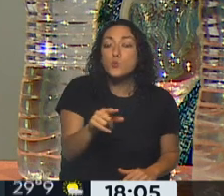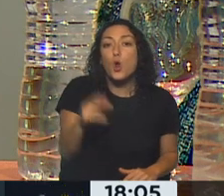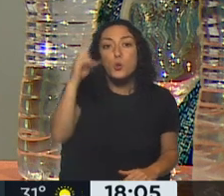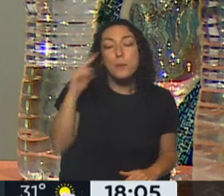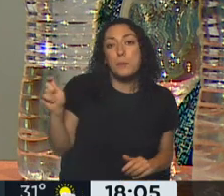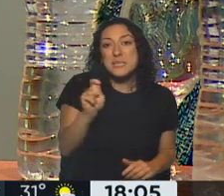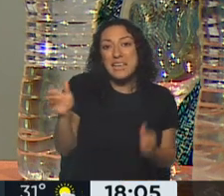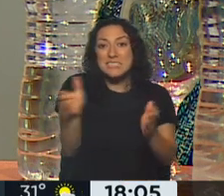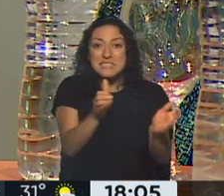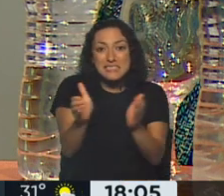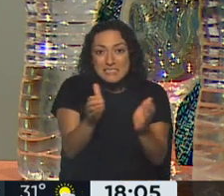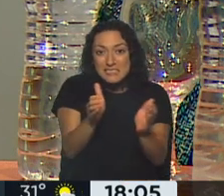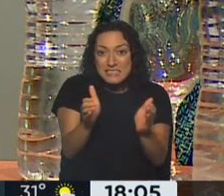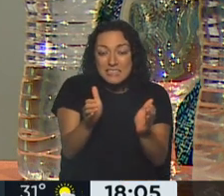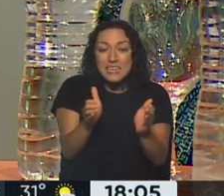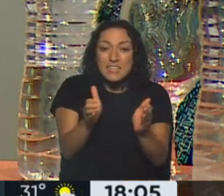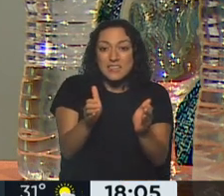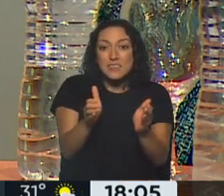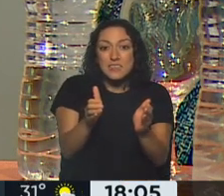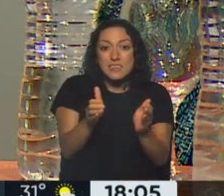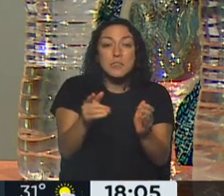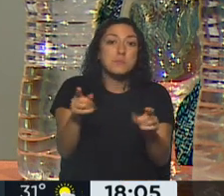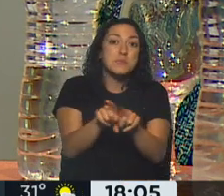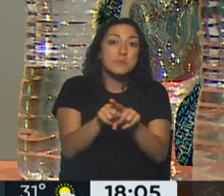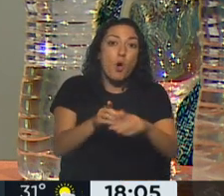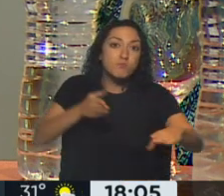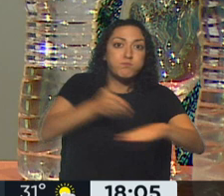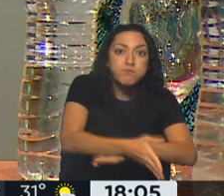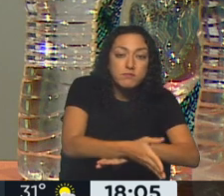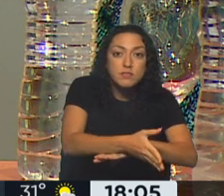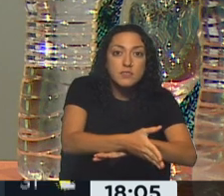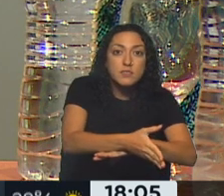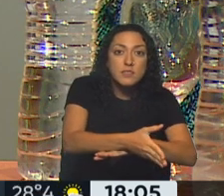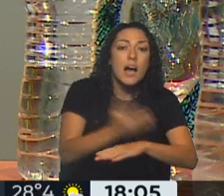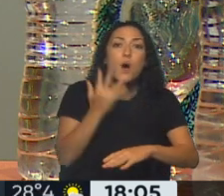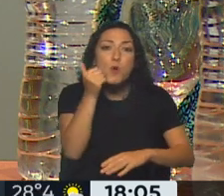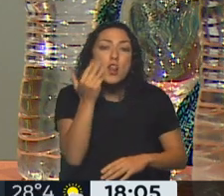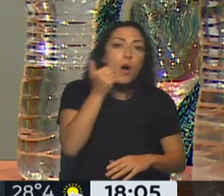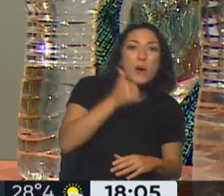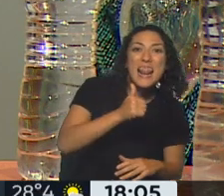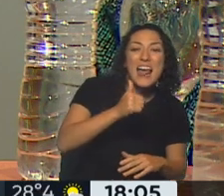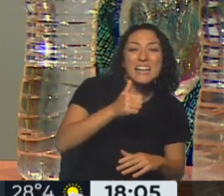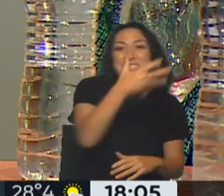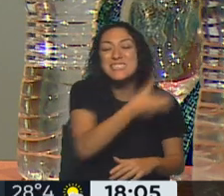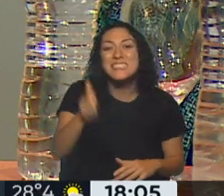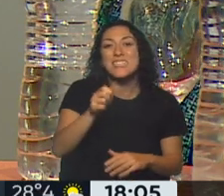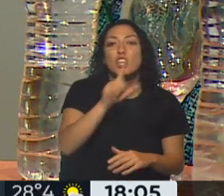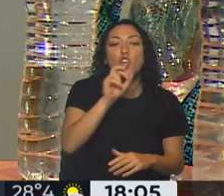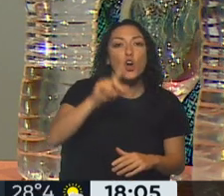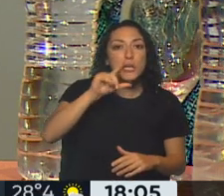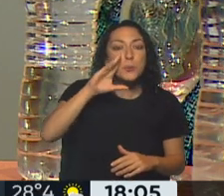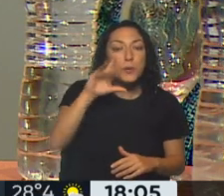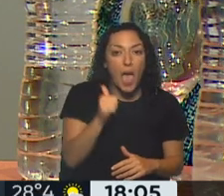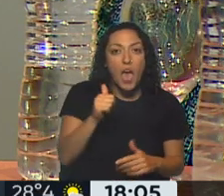9 meses, estaba el día del operativo en el que también secuestraron a sus abuelos, Toribia Romero de